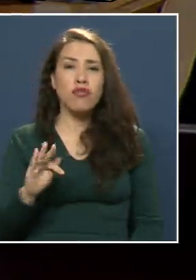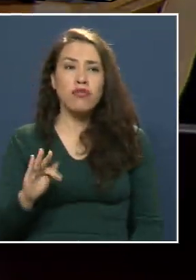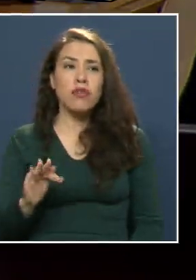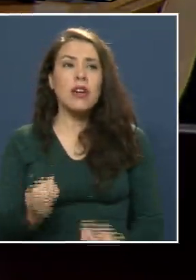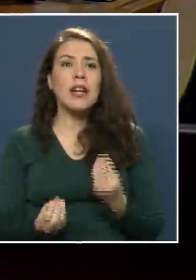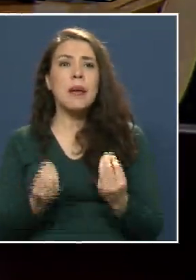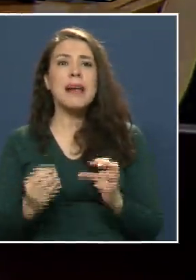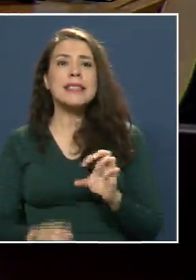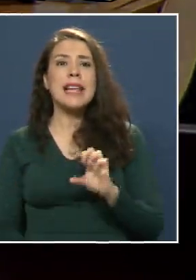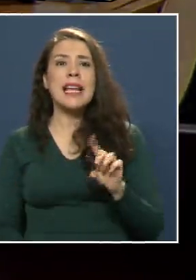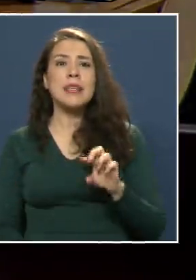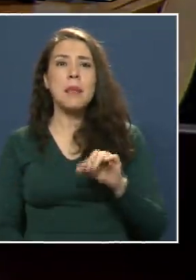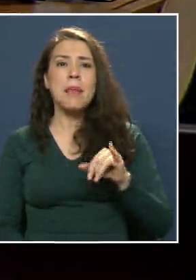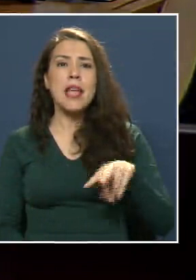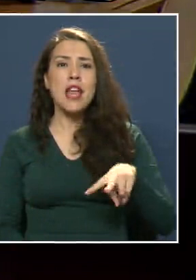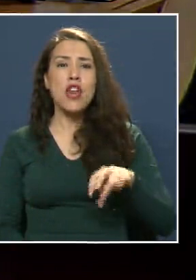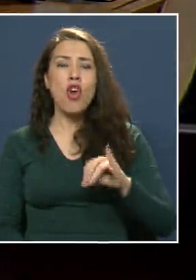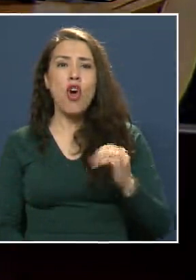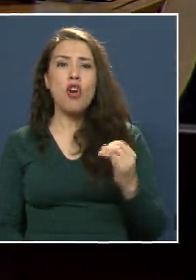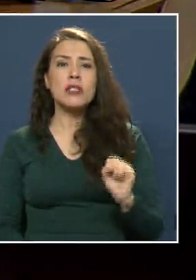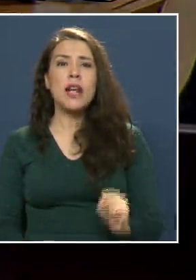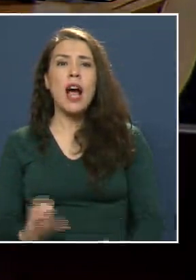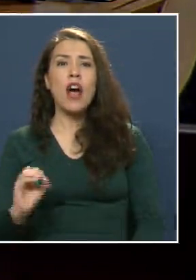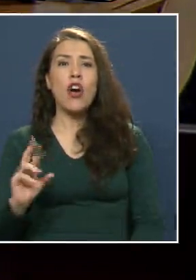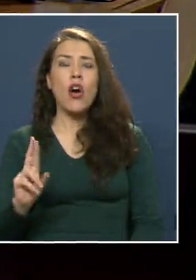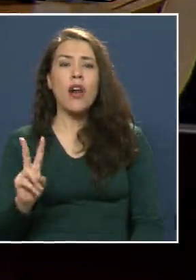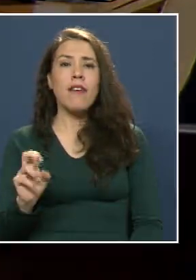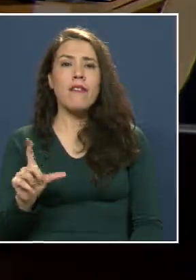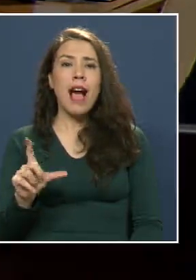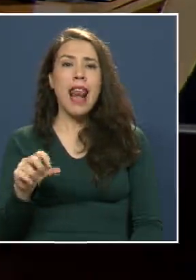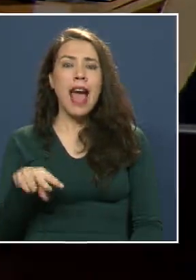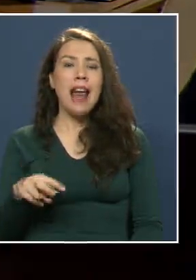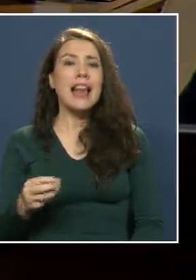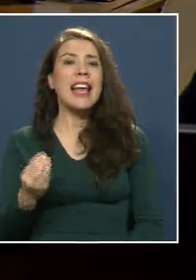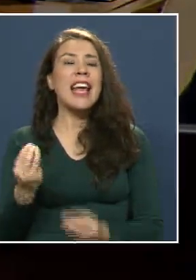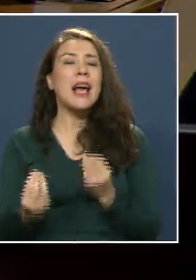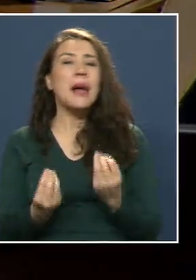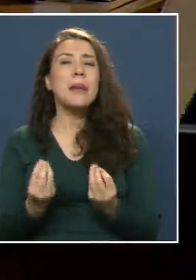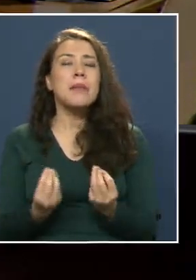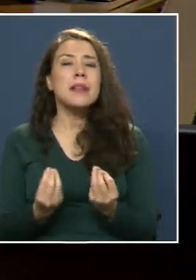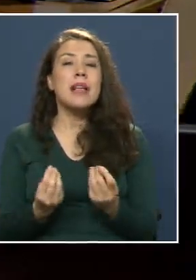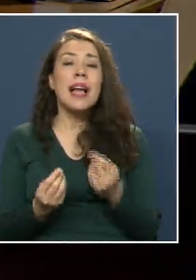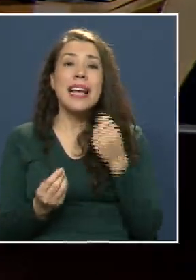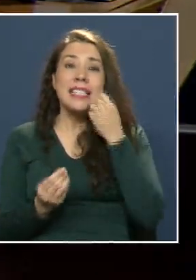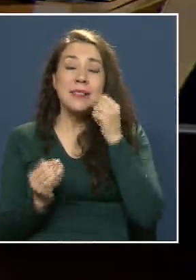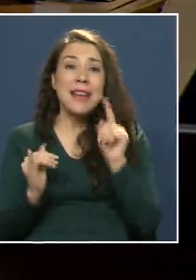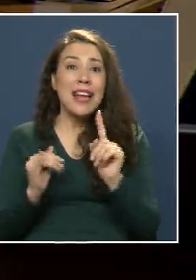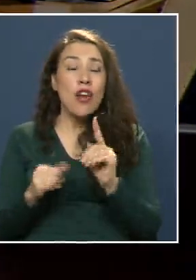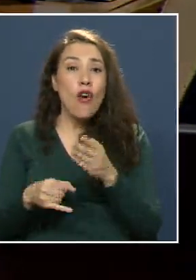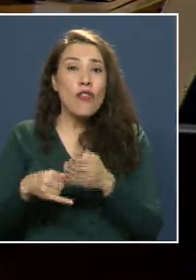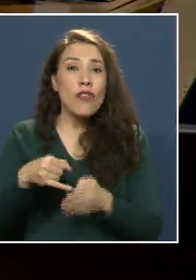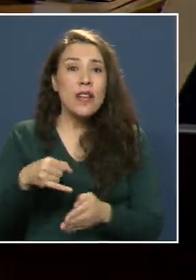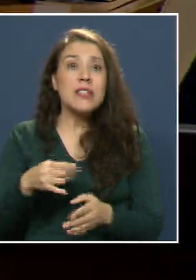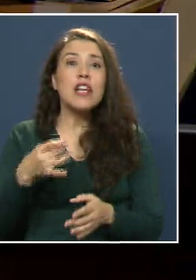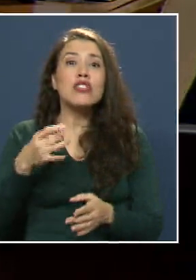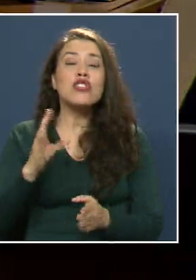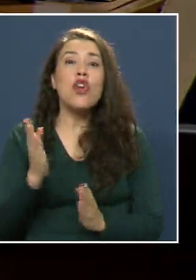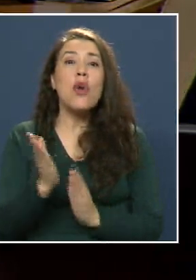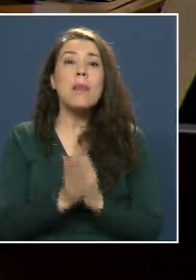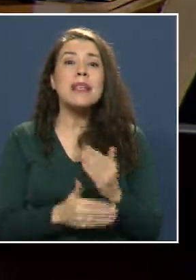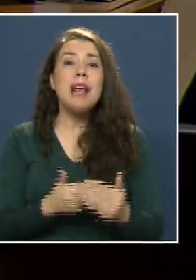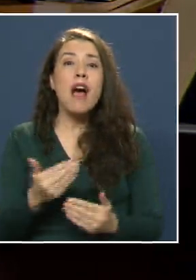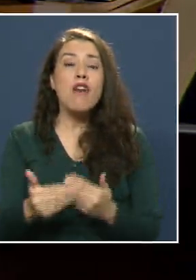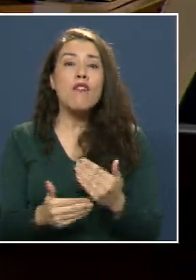con Espinosa? ¿Qué va a pasar con Corvalán? Porque lo que nos están diciendo es que esta imprescriptibilidad solo corre a